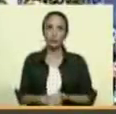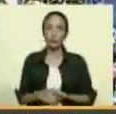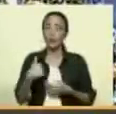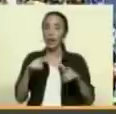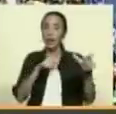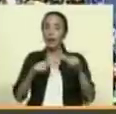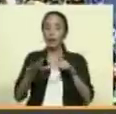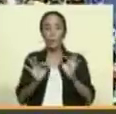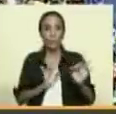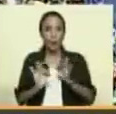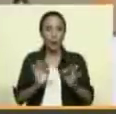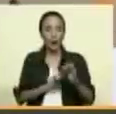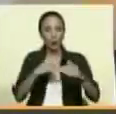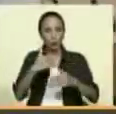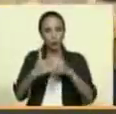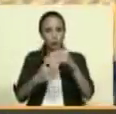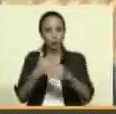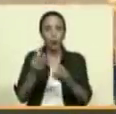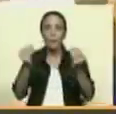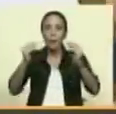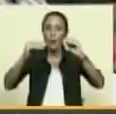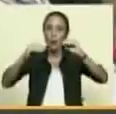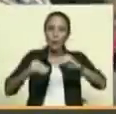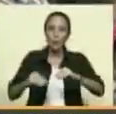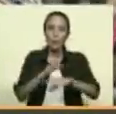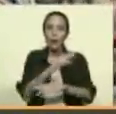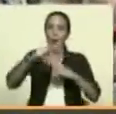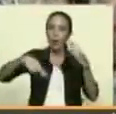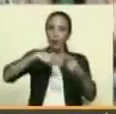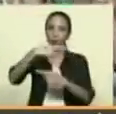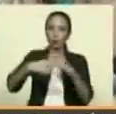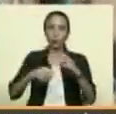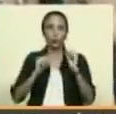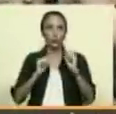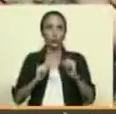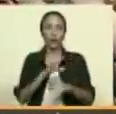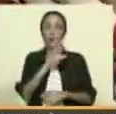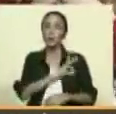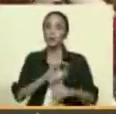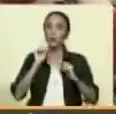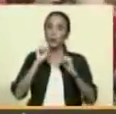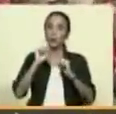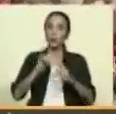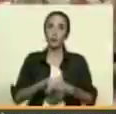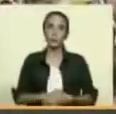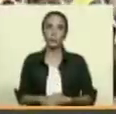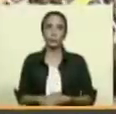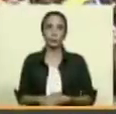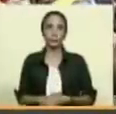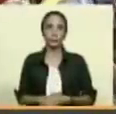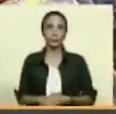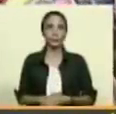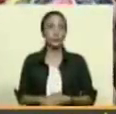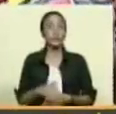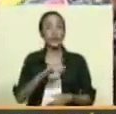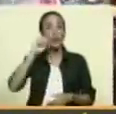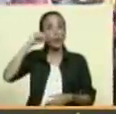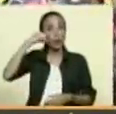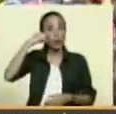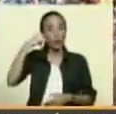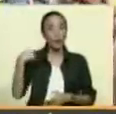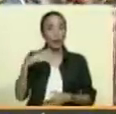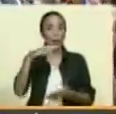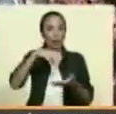está preparado para seguir en la construcción y al frente de la revolución bolivariana y socialista. Recordemos que el